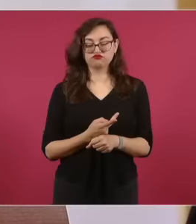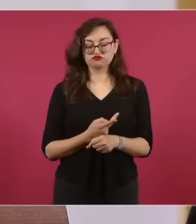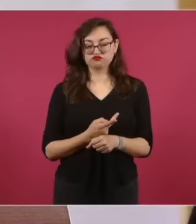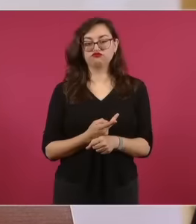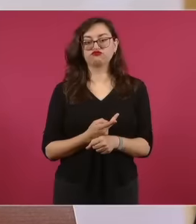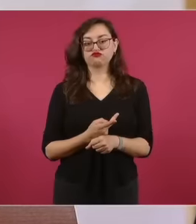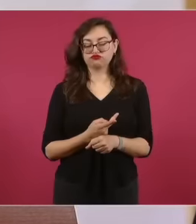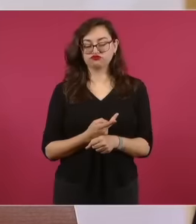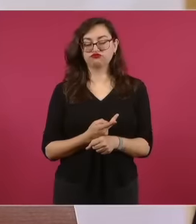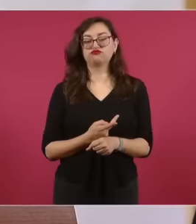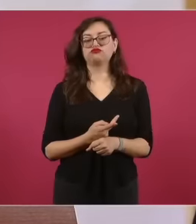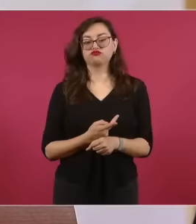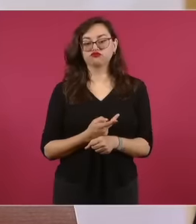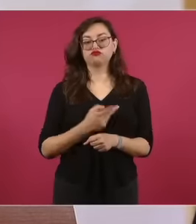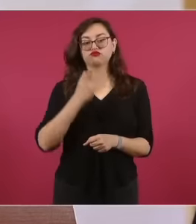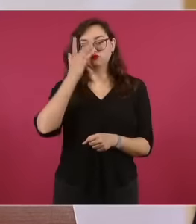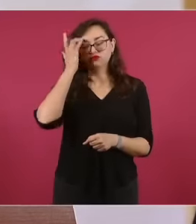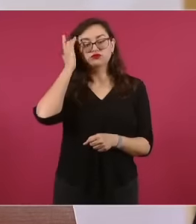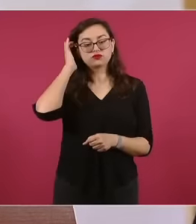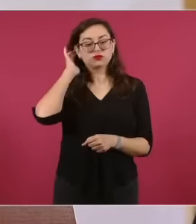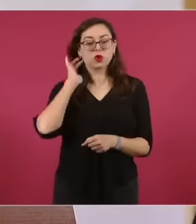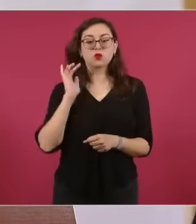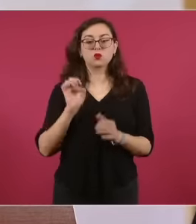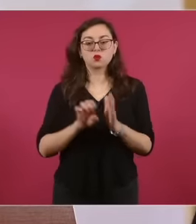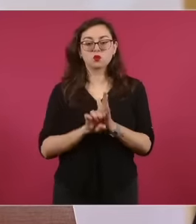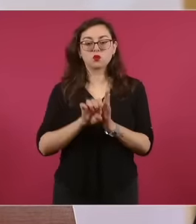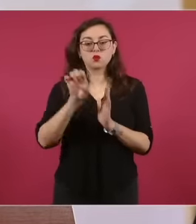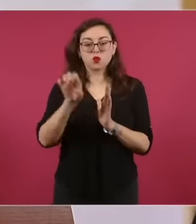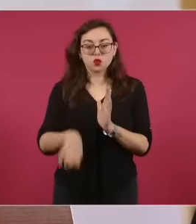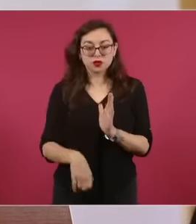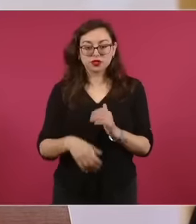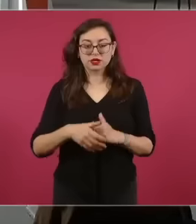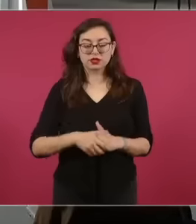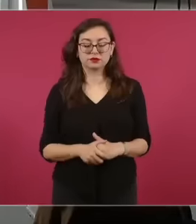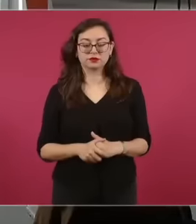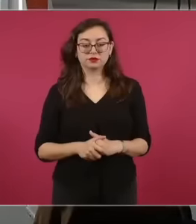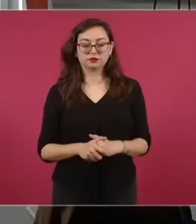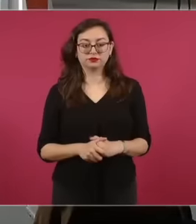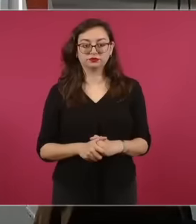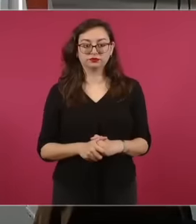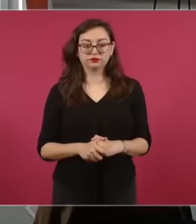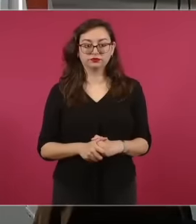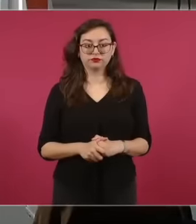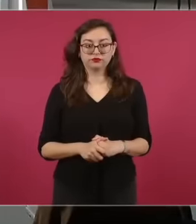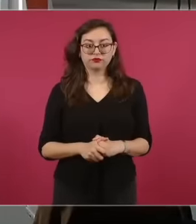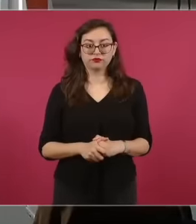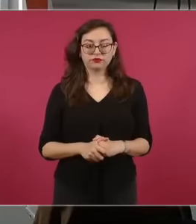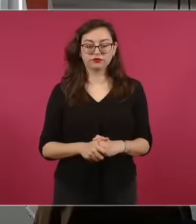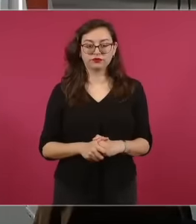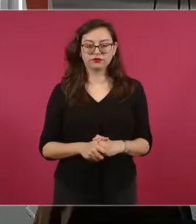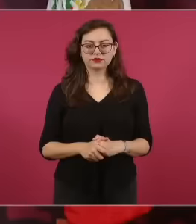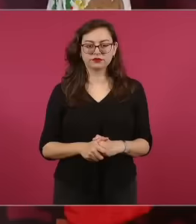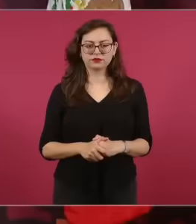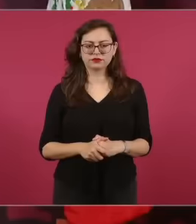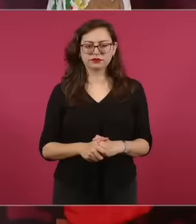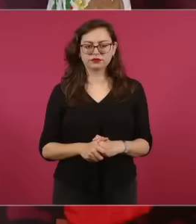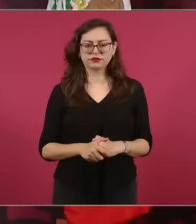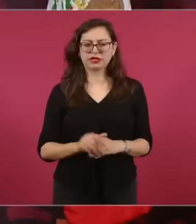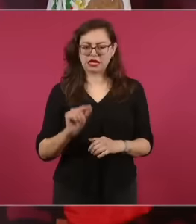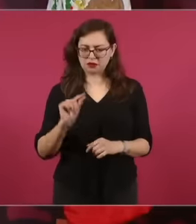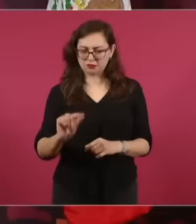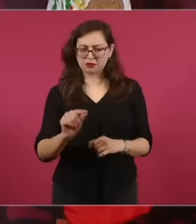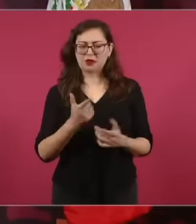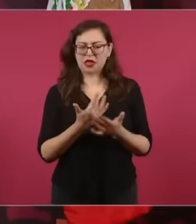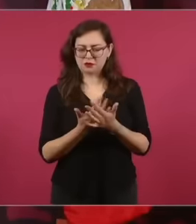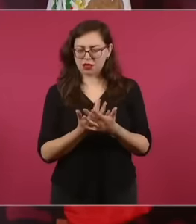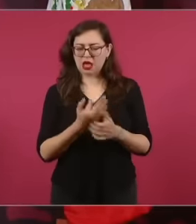sí, por ejemplo. Entonces, él está opuesto. Voy a tu pregunta,